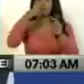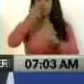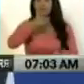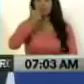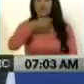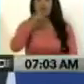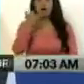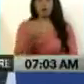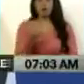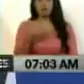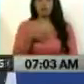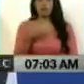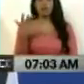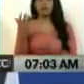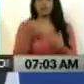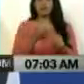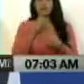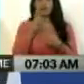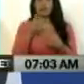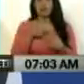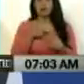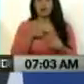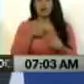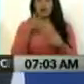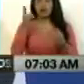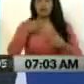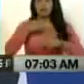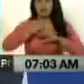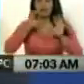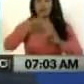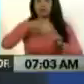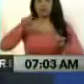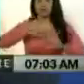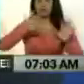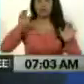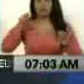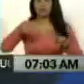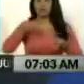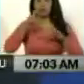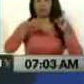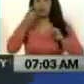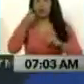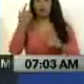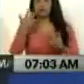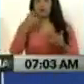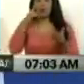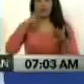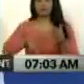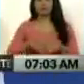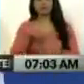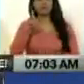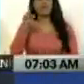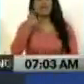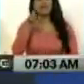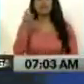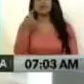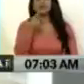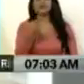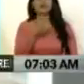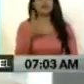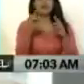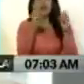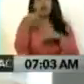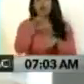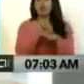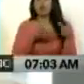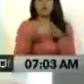Vamos a recibir la respuesta que ya hemos calificado a través del Twitter. Vamos a leerla de inmediato para ustedes. Edgar Morales nos dice, el diálogo es el